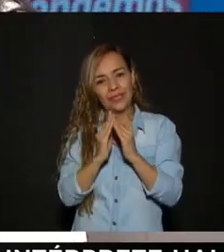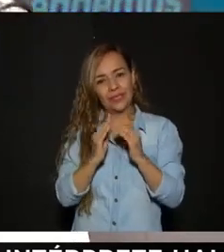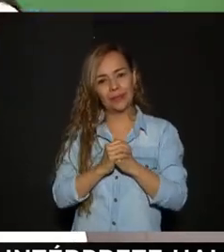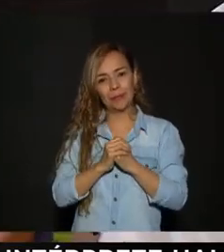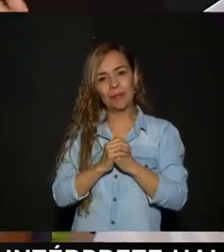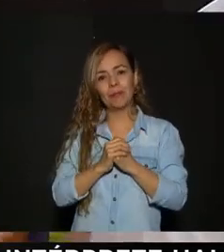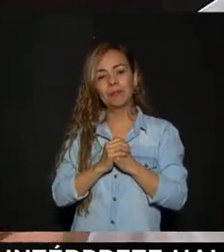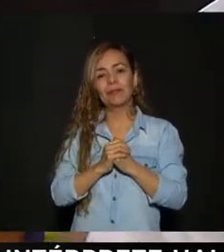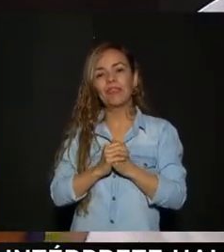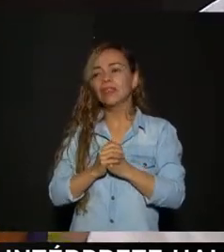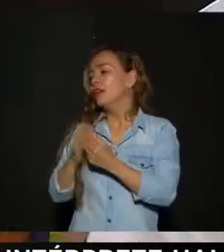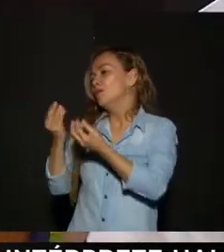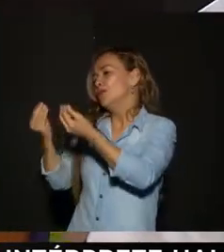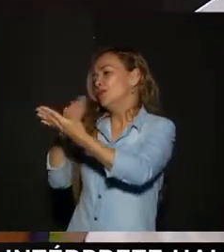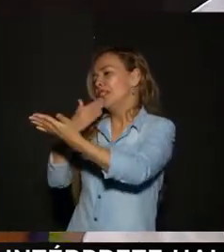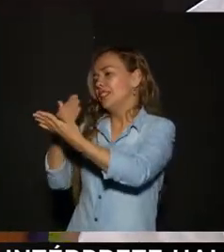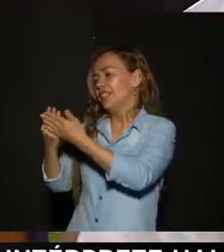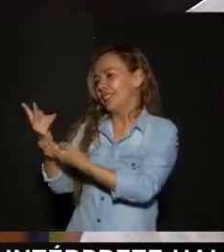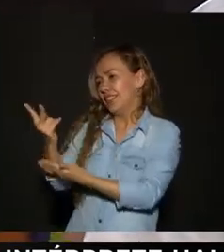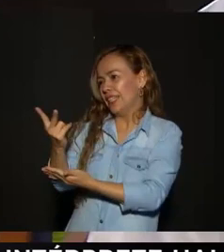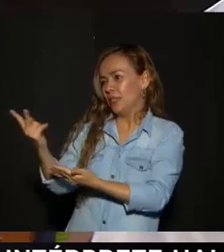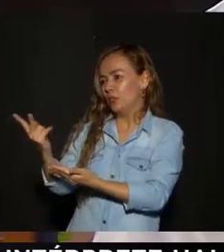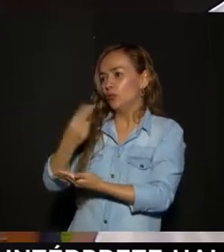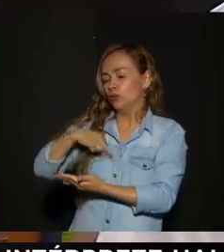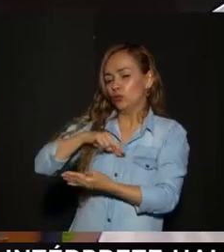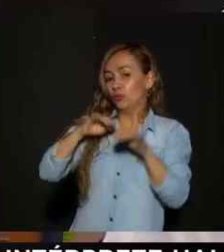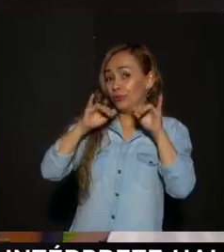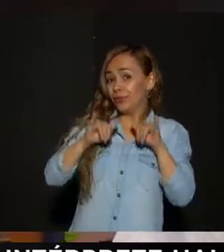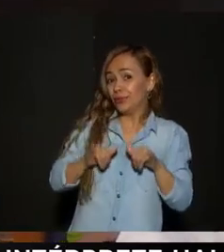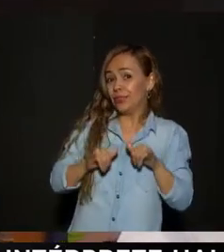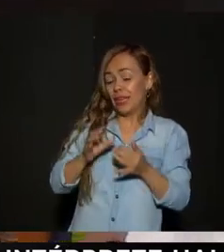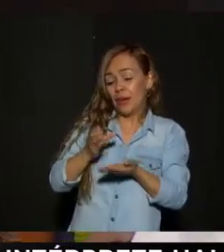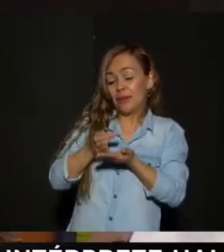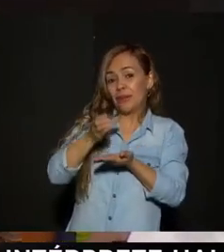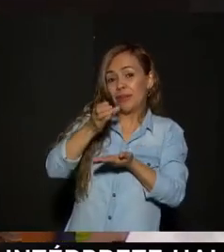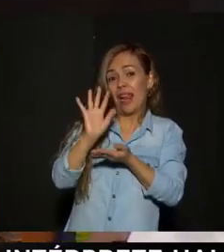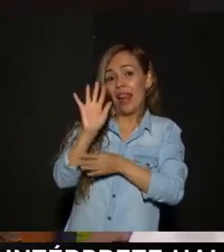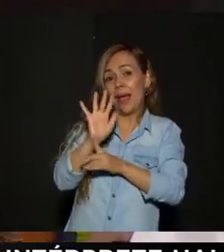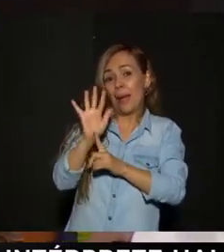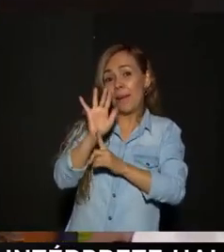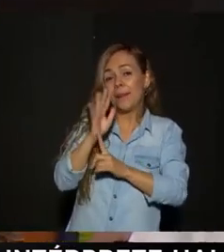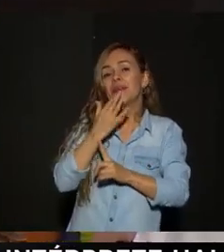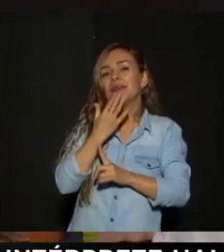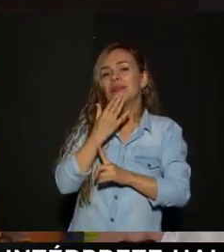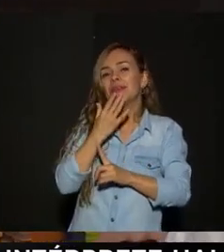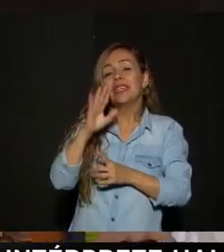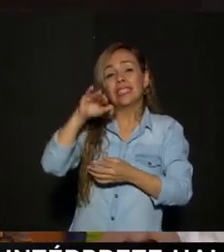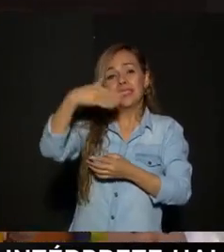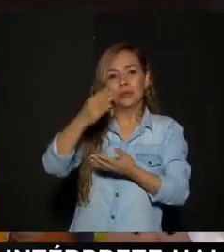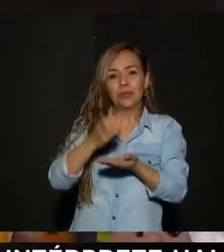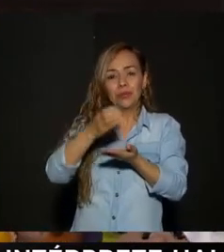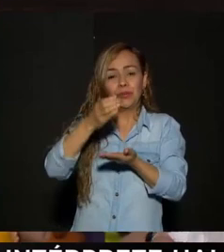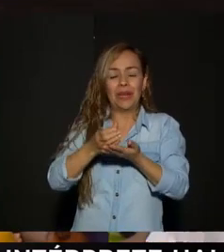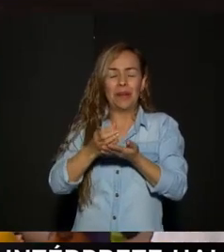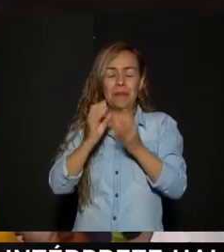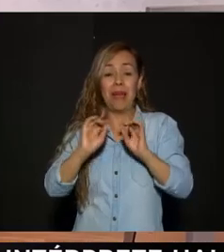bueno, Milena, Andrés, muchas gracias. Nosotros nos quedamos acá con nuestra lámpara de colores, que después puede ser botellita mágica. En